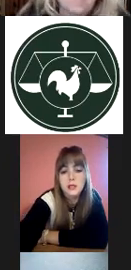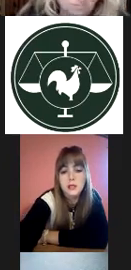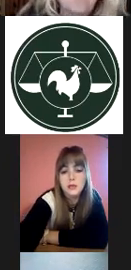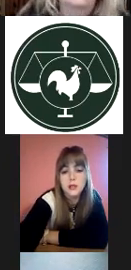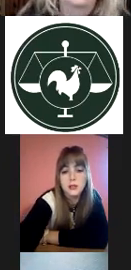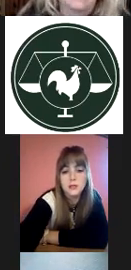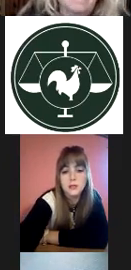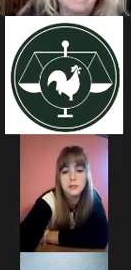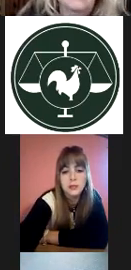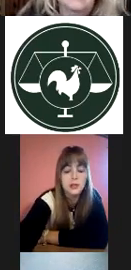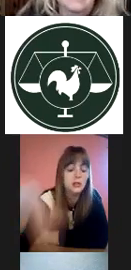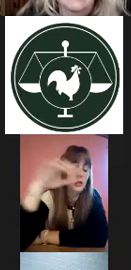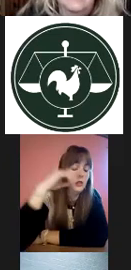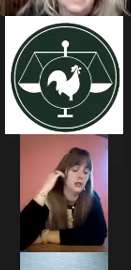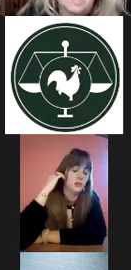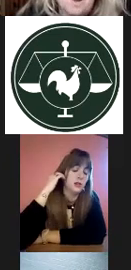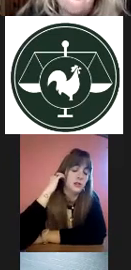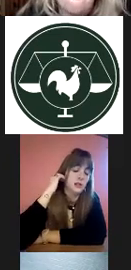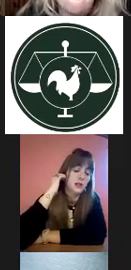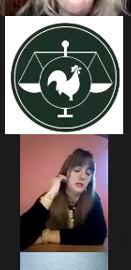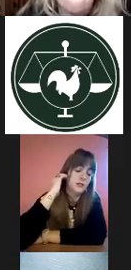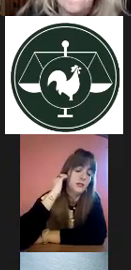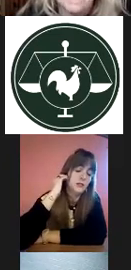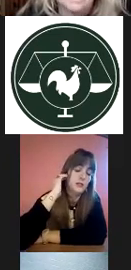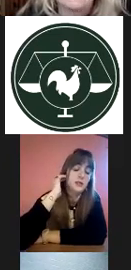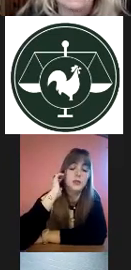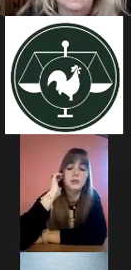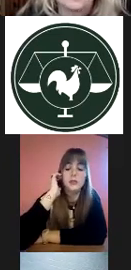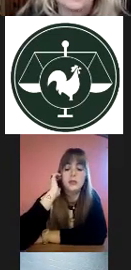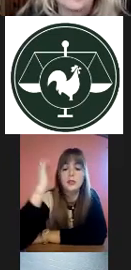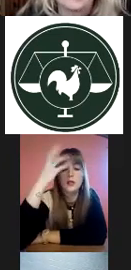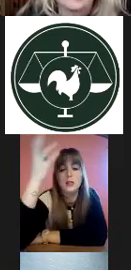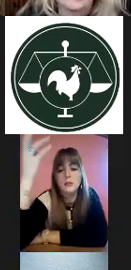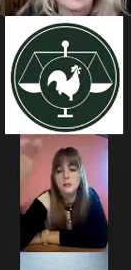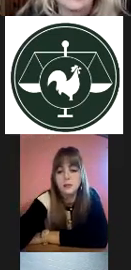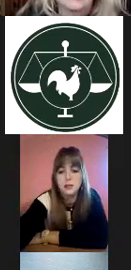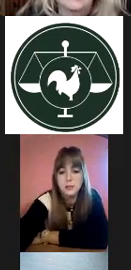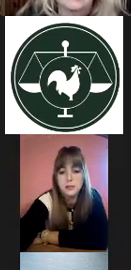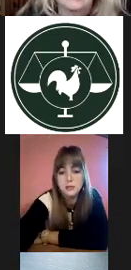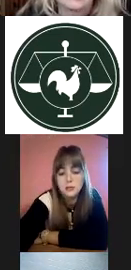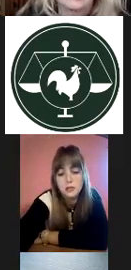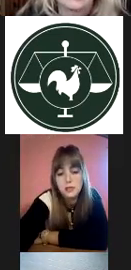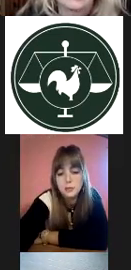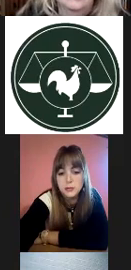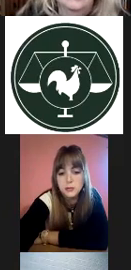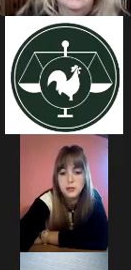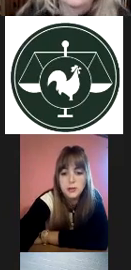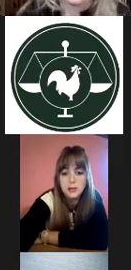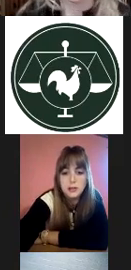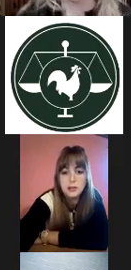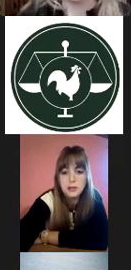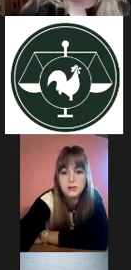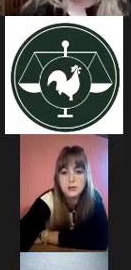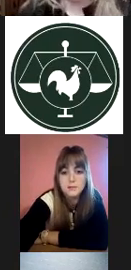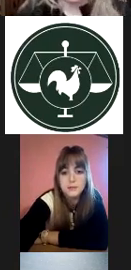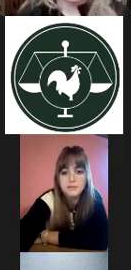muy triste porque no tienen en su cabeza el pensamiento del derecho del animal, básicamente, y eso es tristísimo.